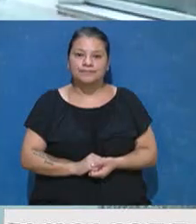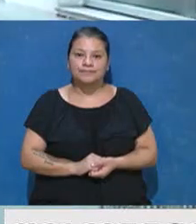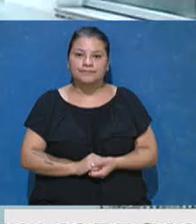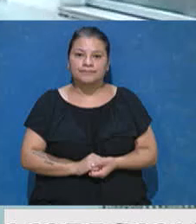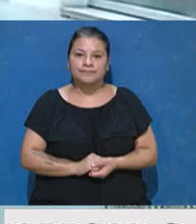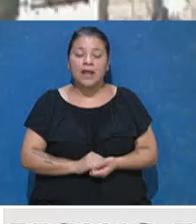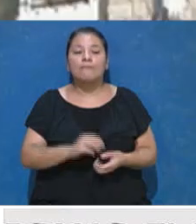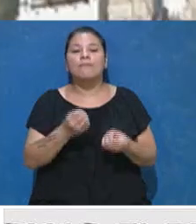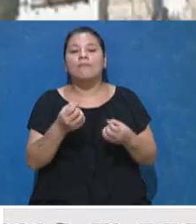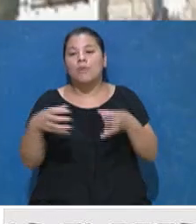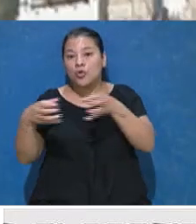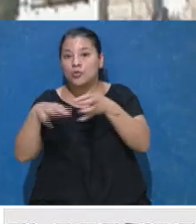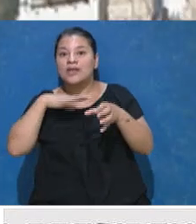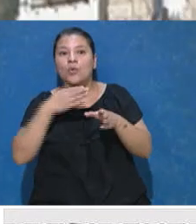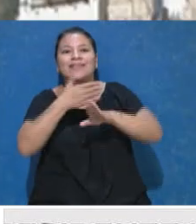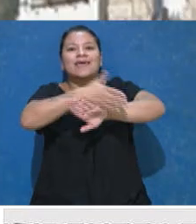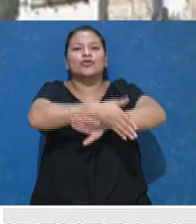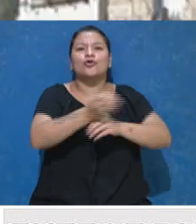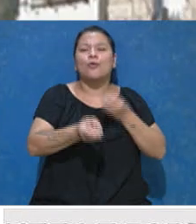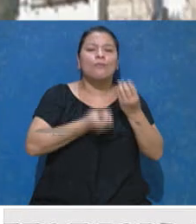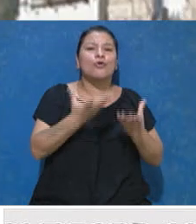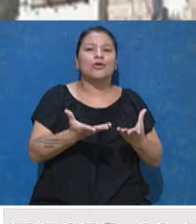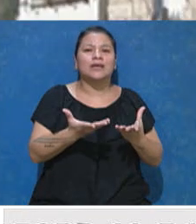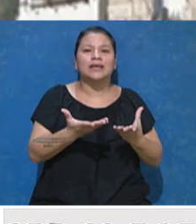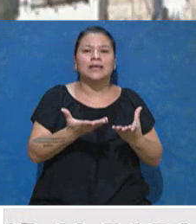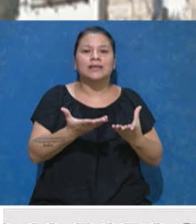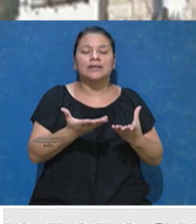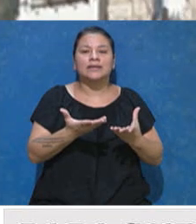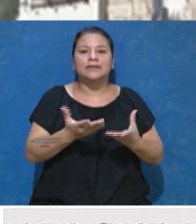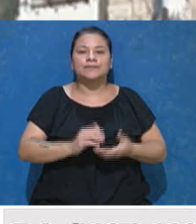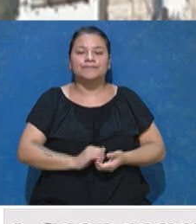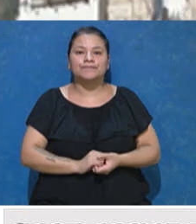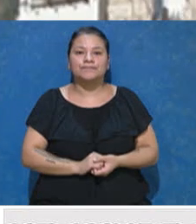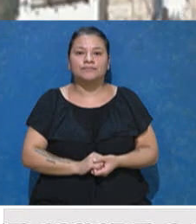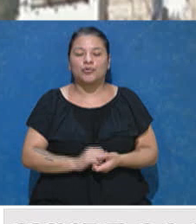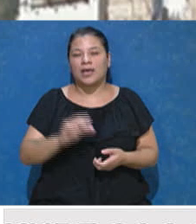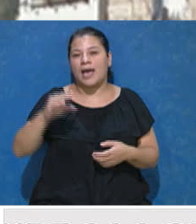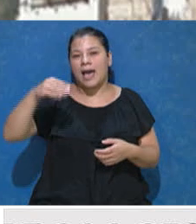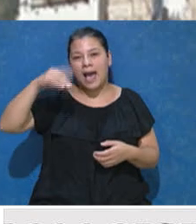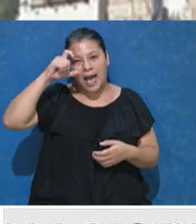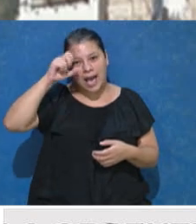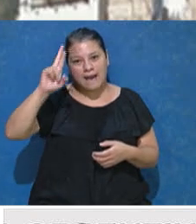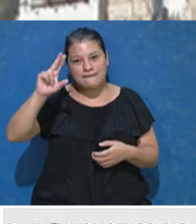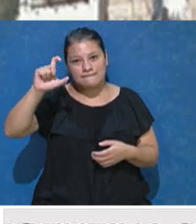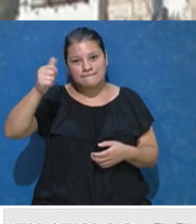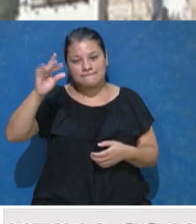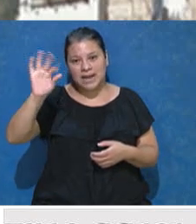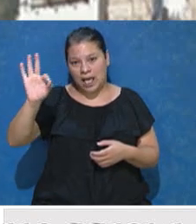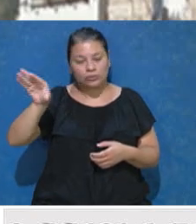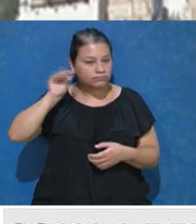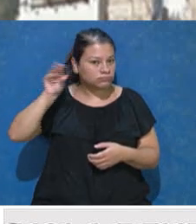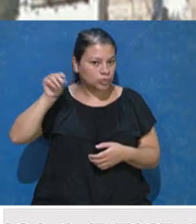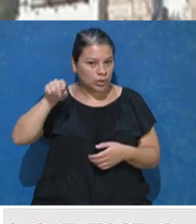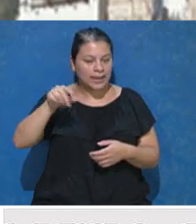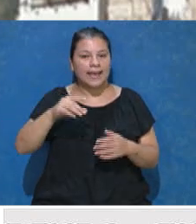las cosas porque lo decía recién en el pequeño a la pequeña fracción que lo escuché a danny el mercado que es el delegado general del banco en